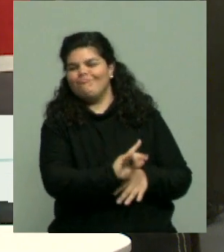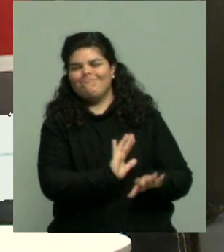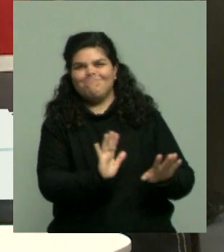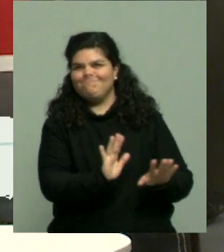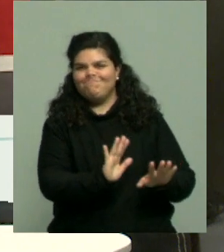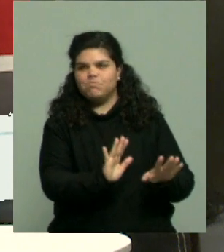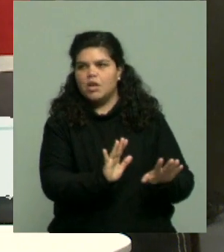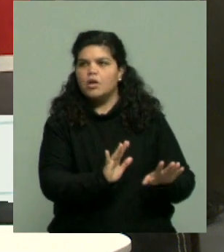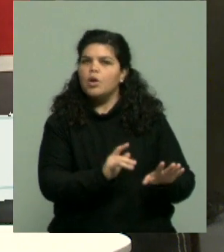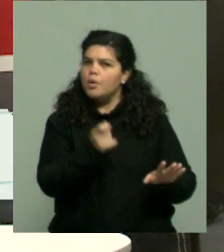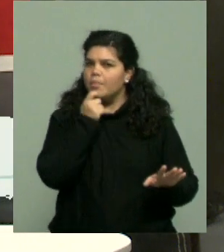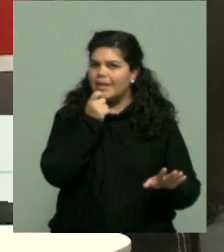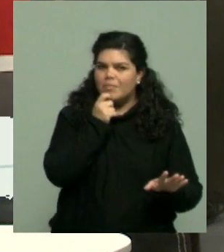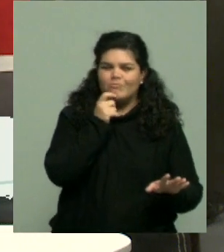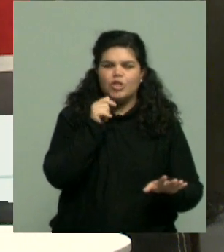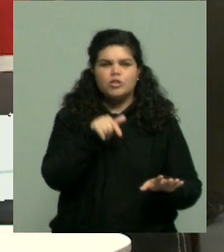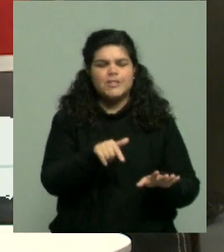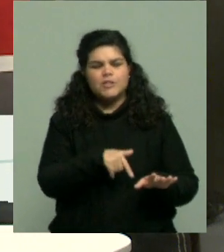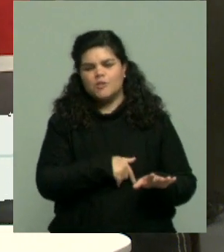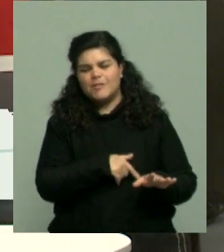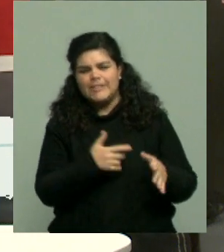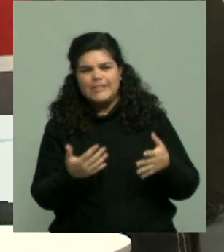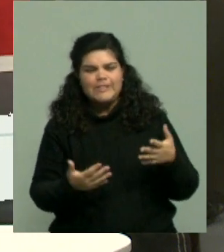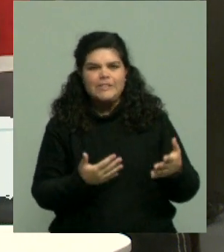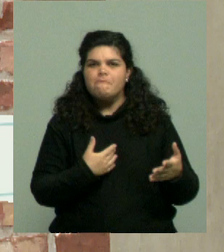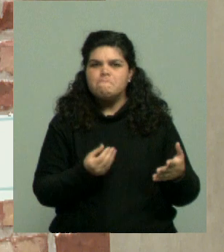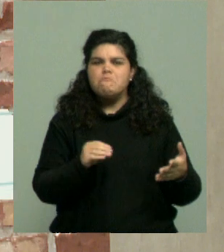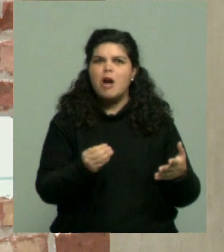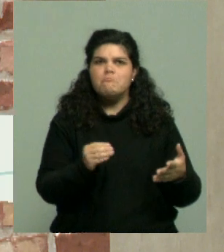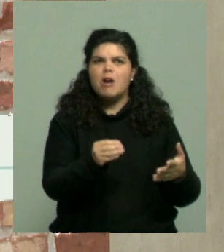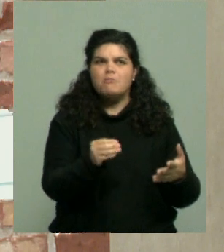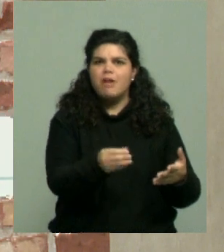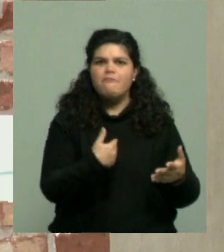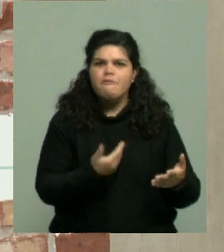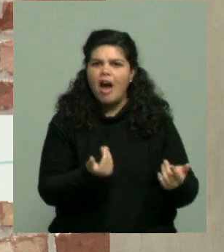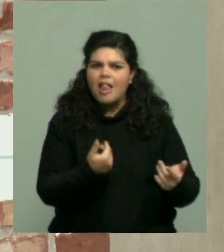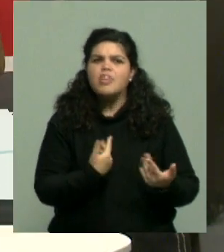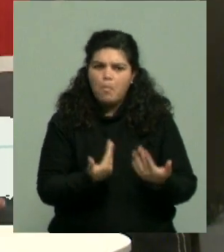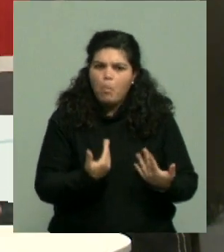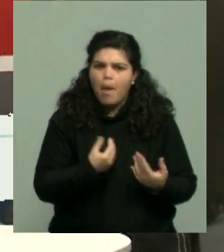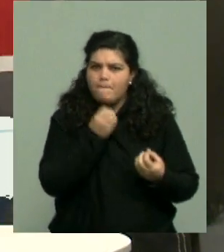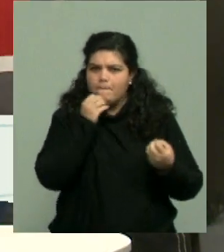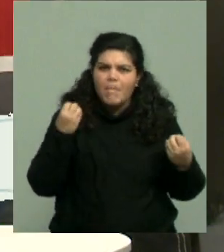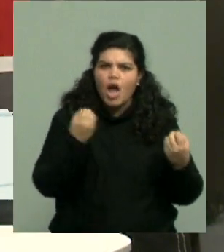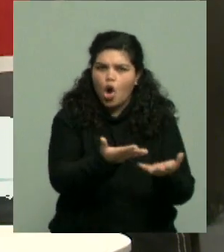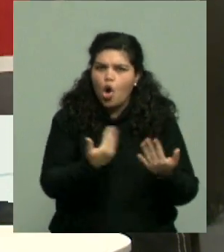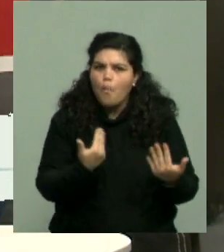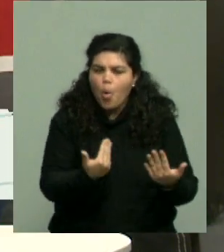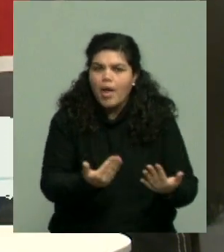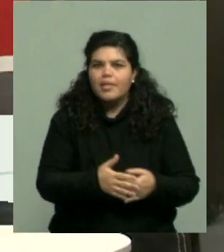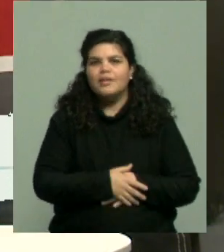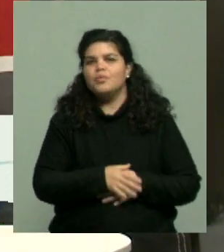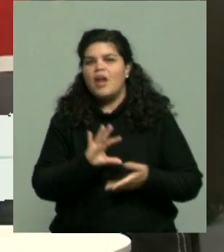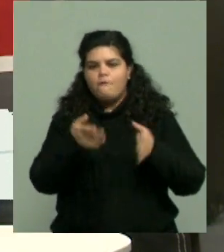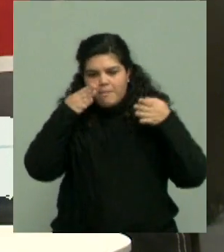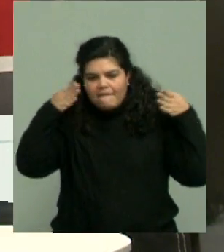es... Esto podría estar mejor. Probemos distintas siempre opciones. Siempre propositivos, digamos. Claro, sí, es probar distintas opciones en pos